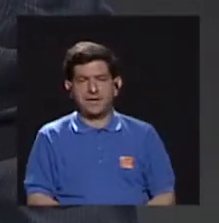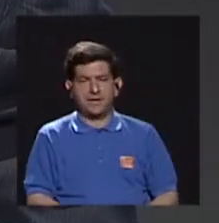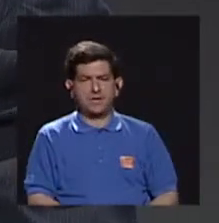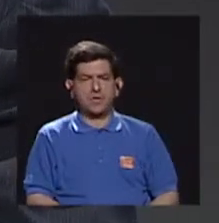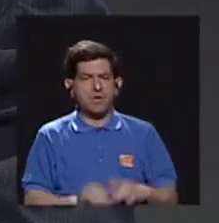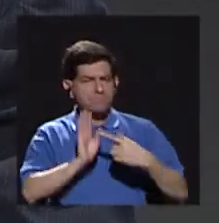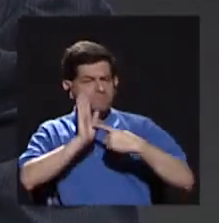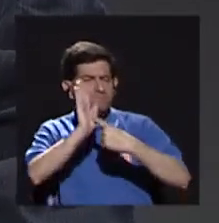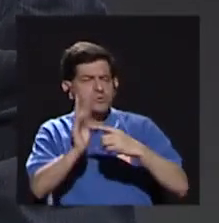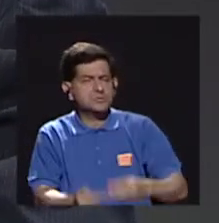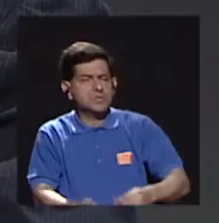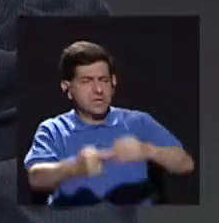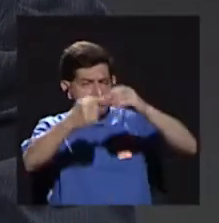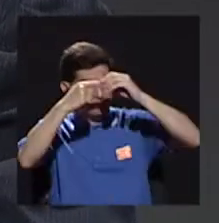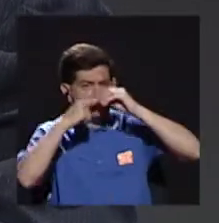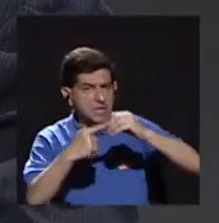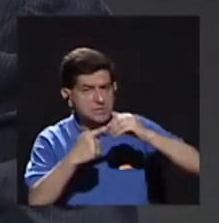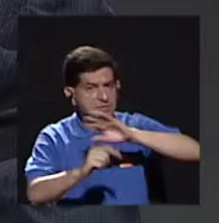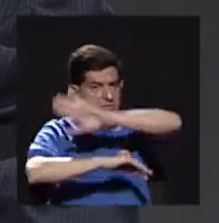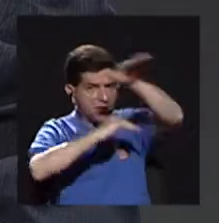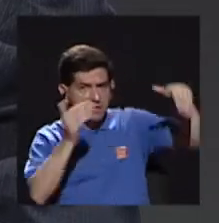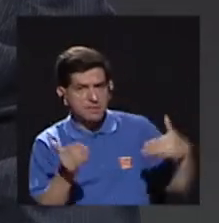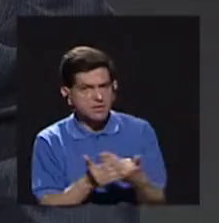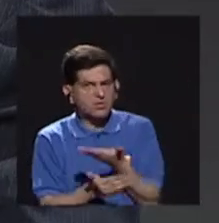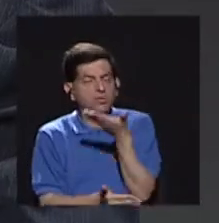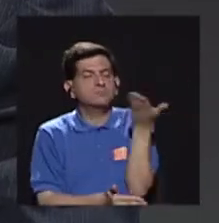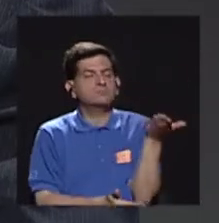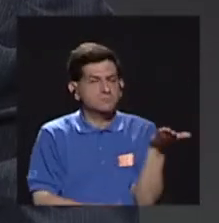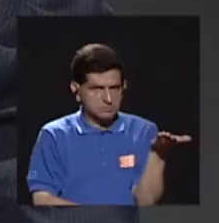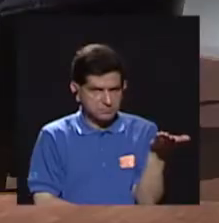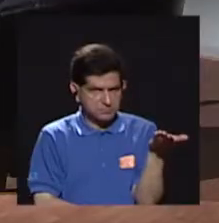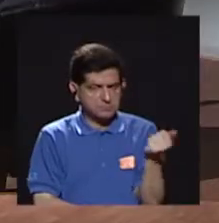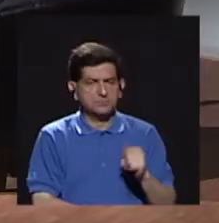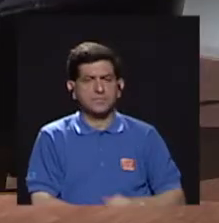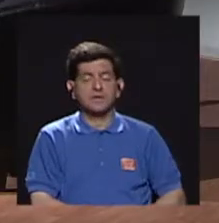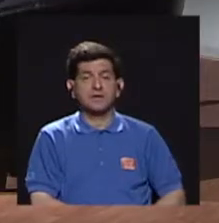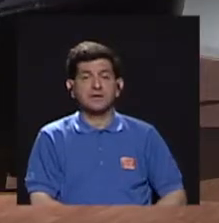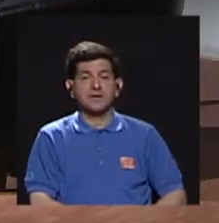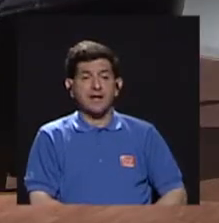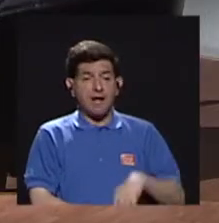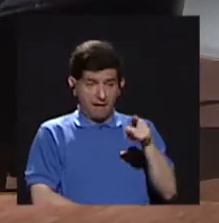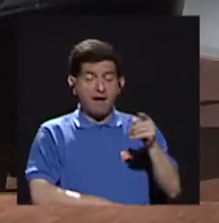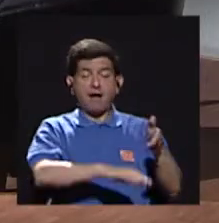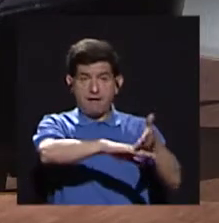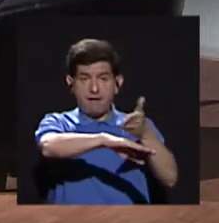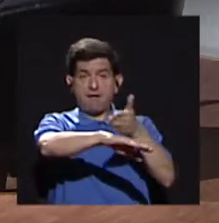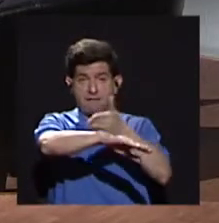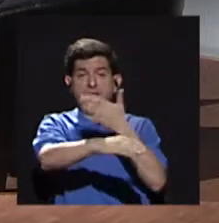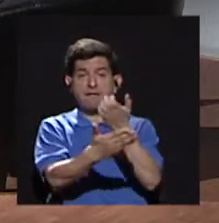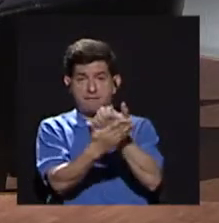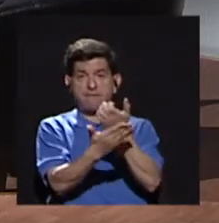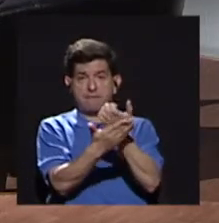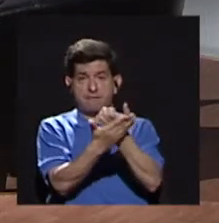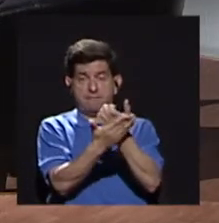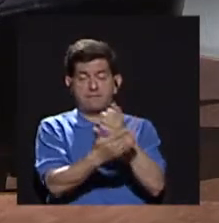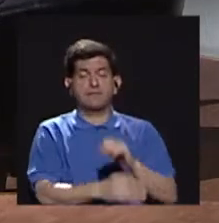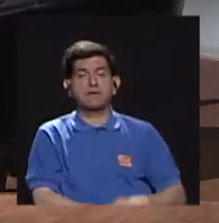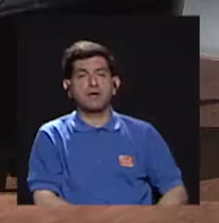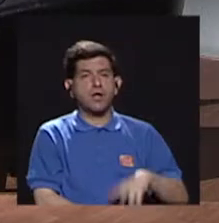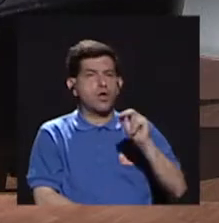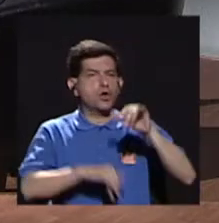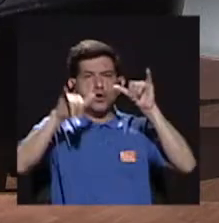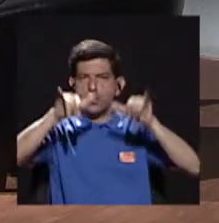que el señalamiento principal en todo eso radica en que hubo crecimiento económico no